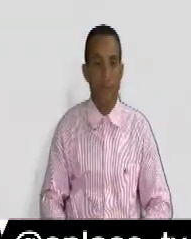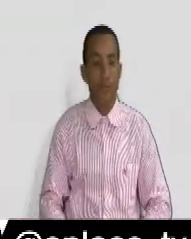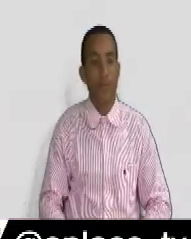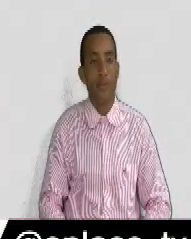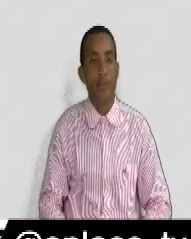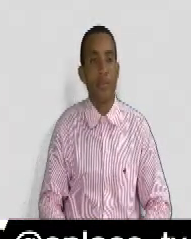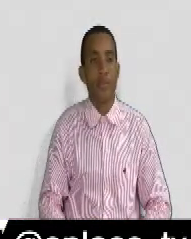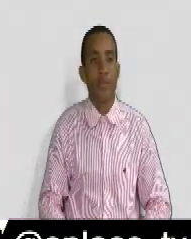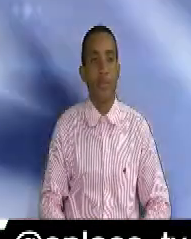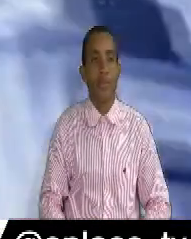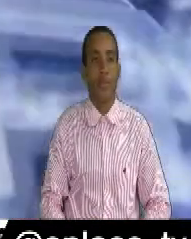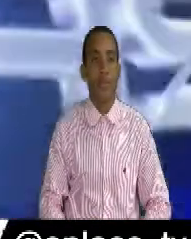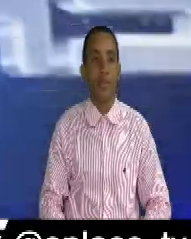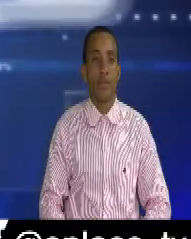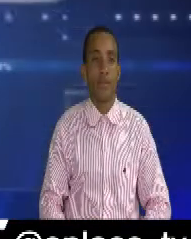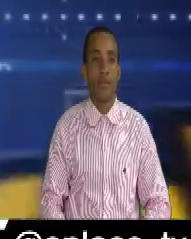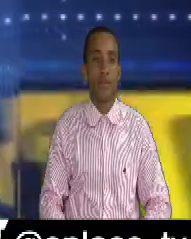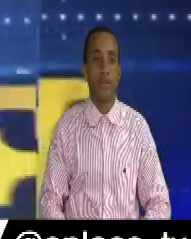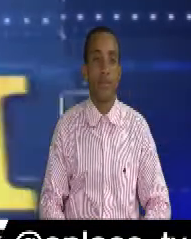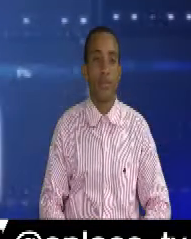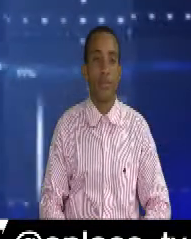de Impala Terminals.